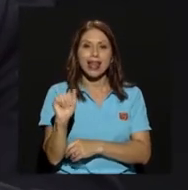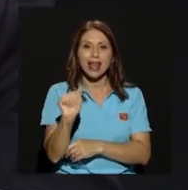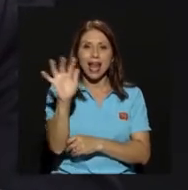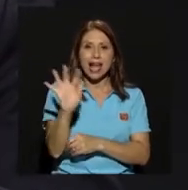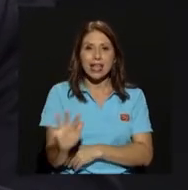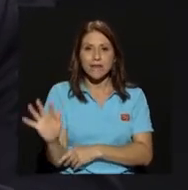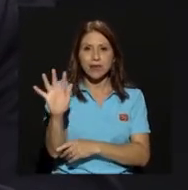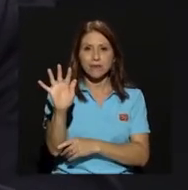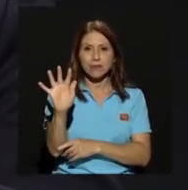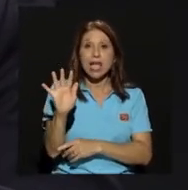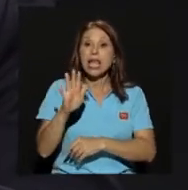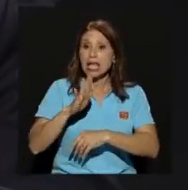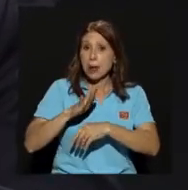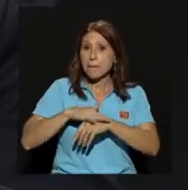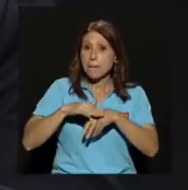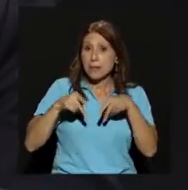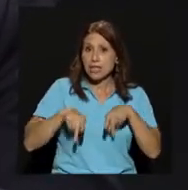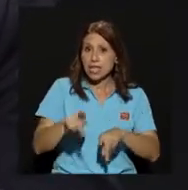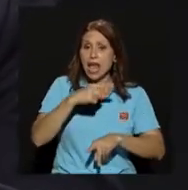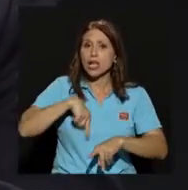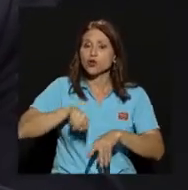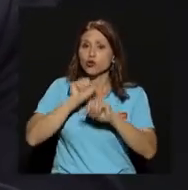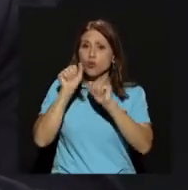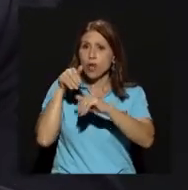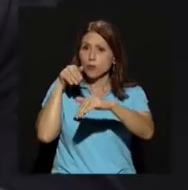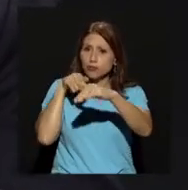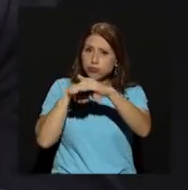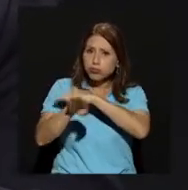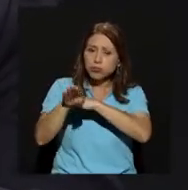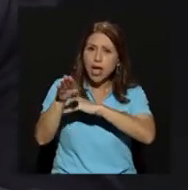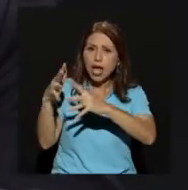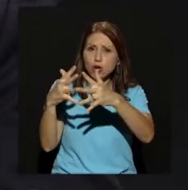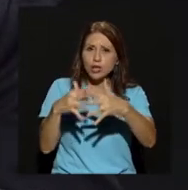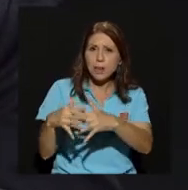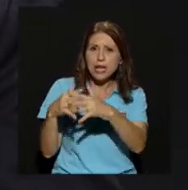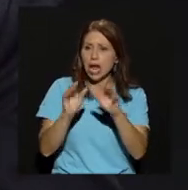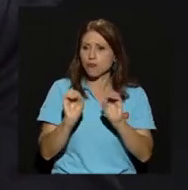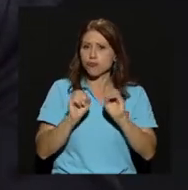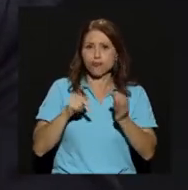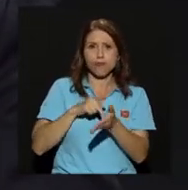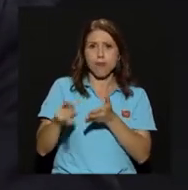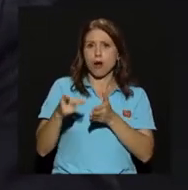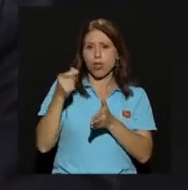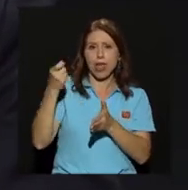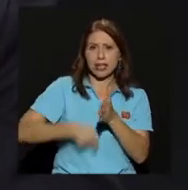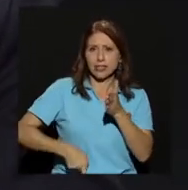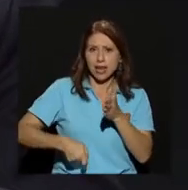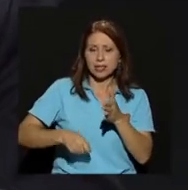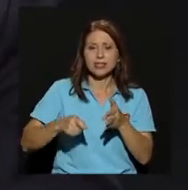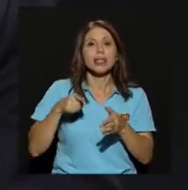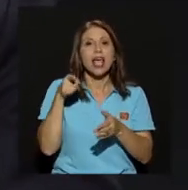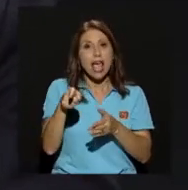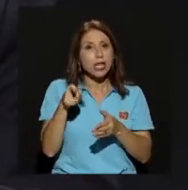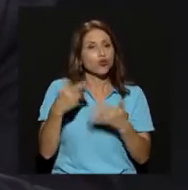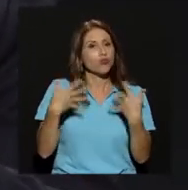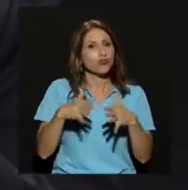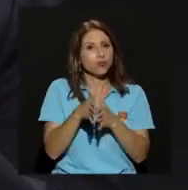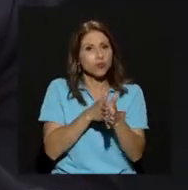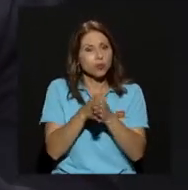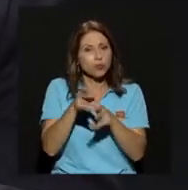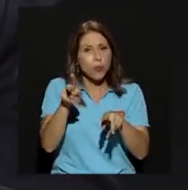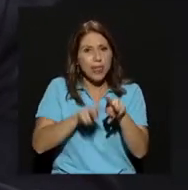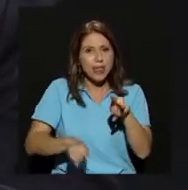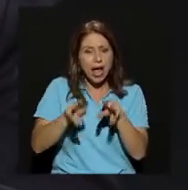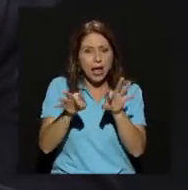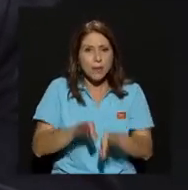accesar al mercado norteamericano sin el pago de aranceles y por lo tanto eso nos daba una ventaja importante en